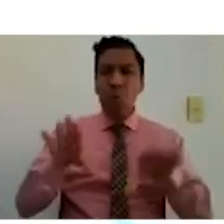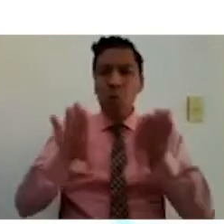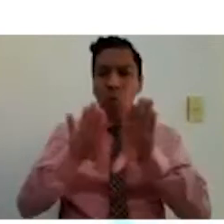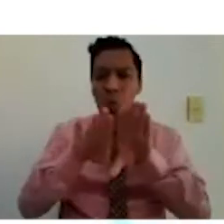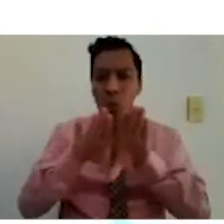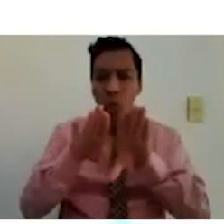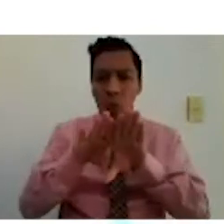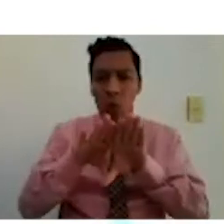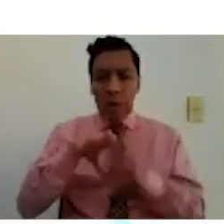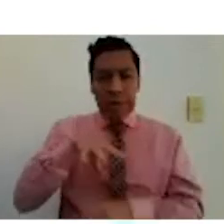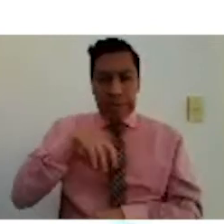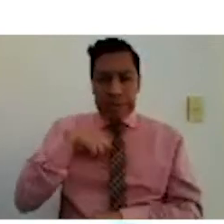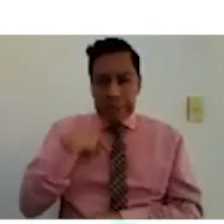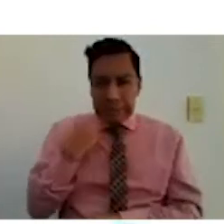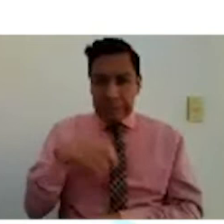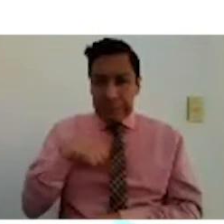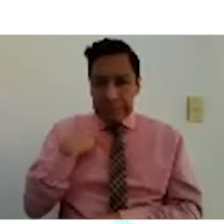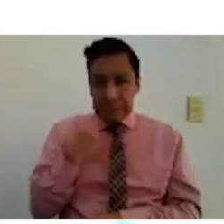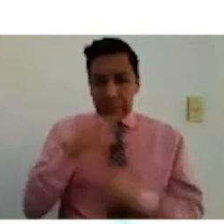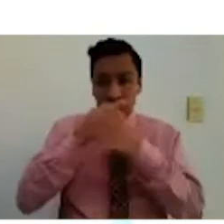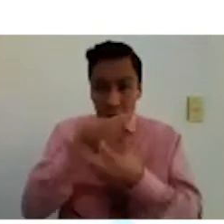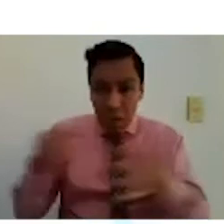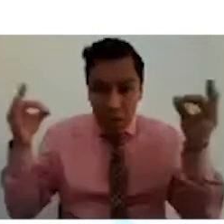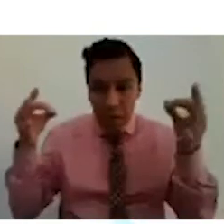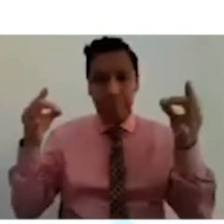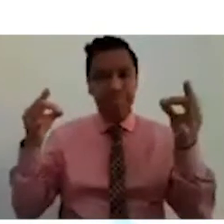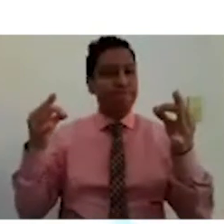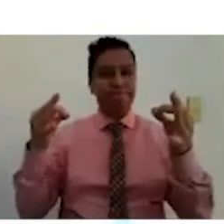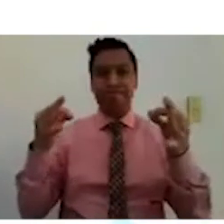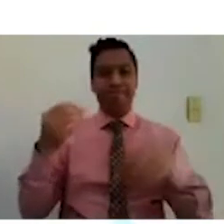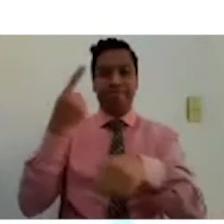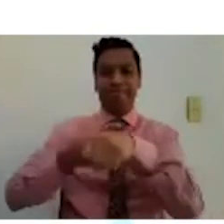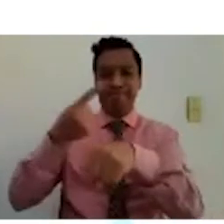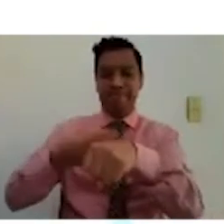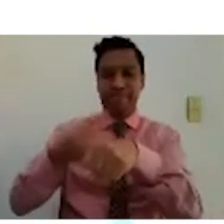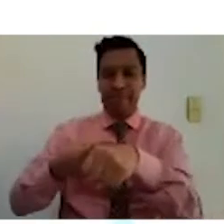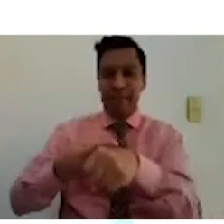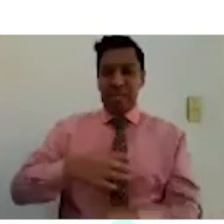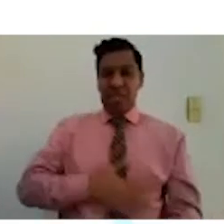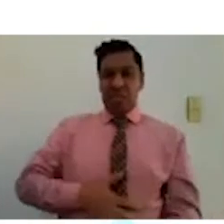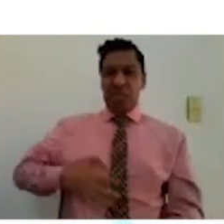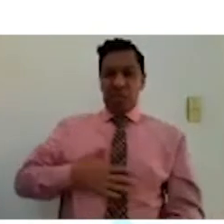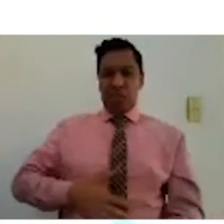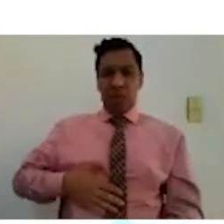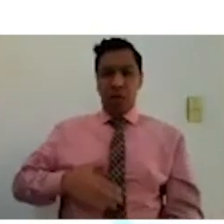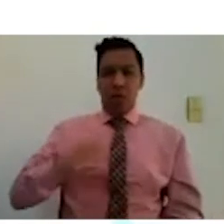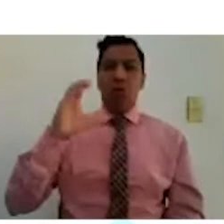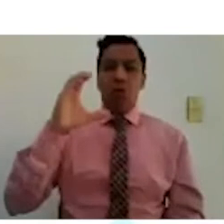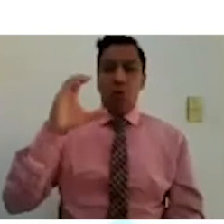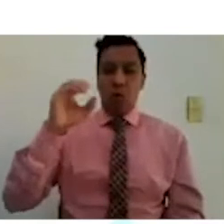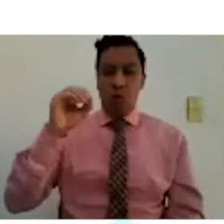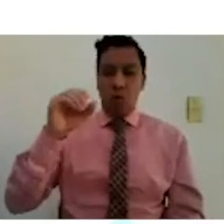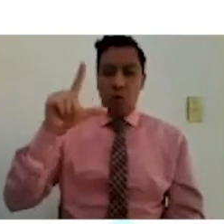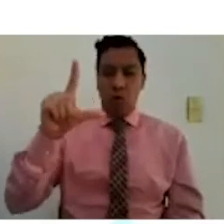tratan de ocultar la información sobre la epidemia del cólera, igual que hacen o han hecho algunos de